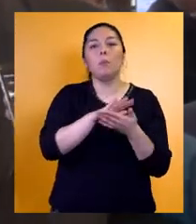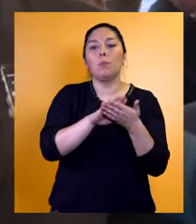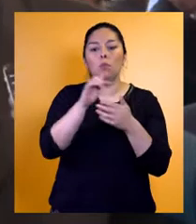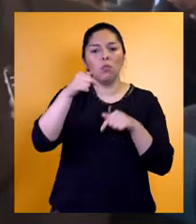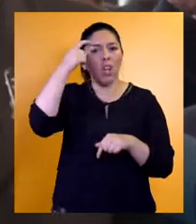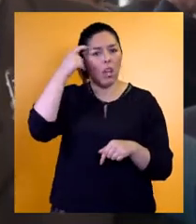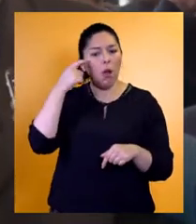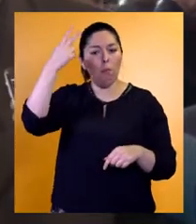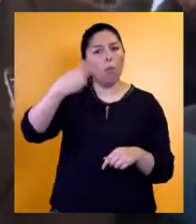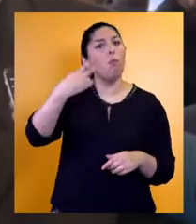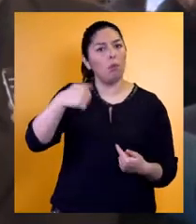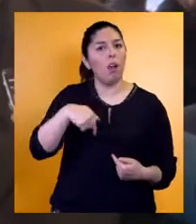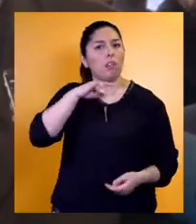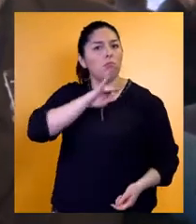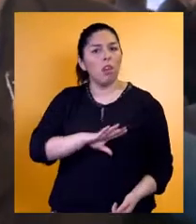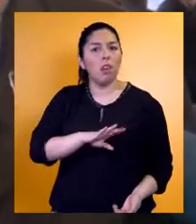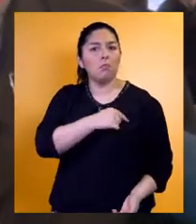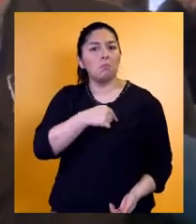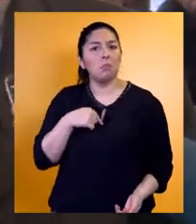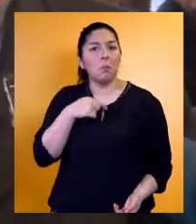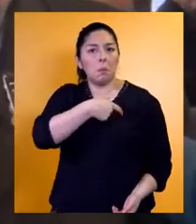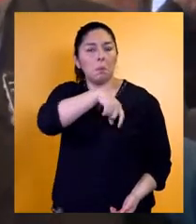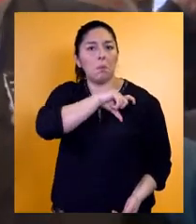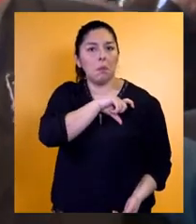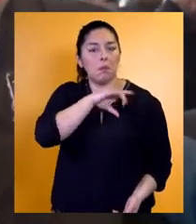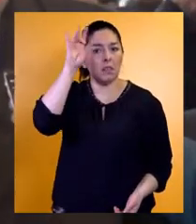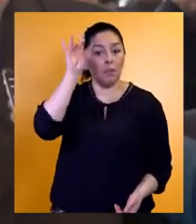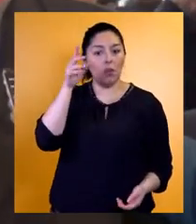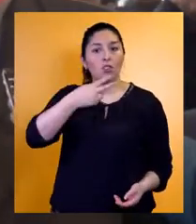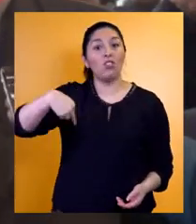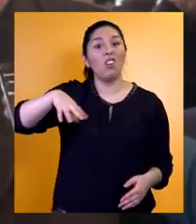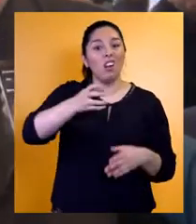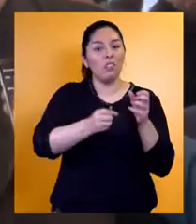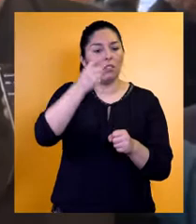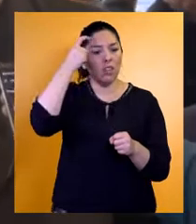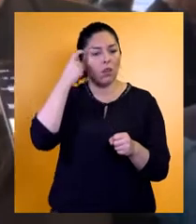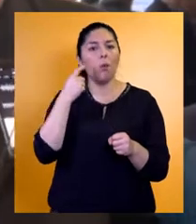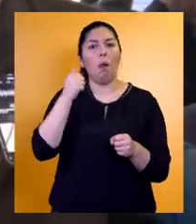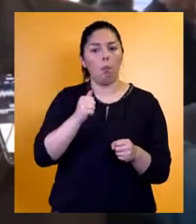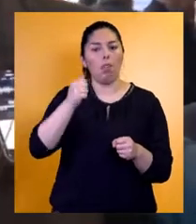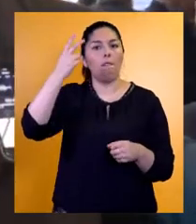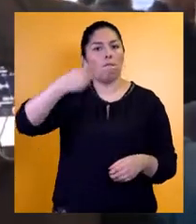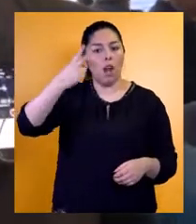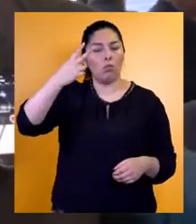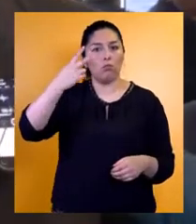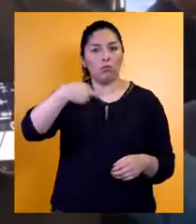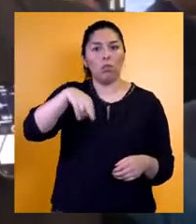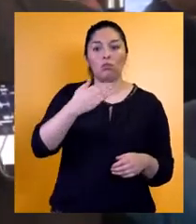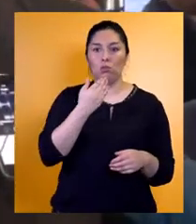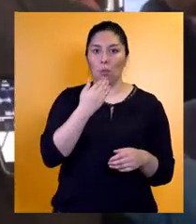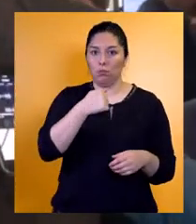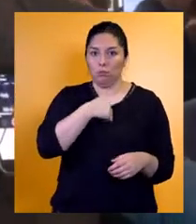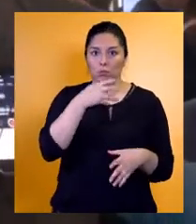también buscar denominaciones propias nuestras. Los lecheros quisiéramos que tengan valor nuestros productos.